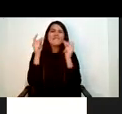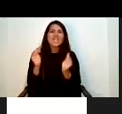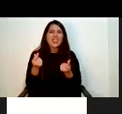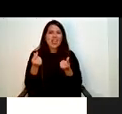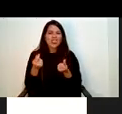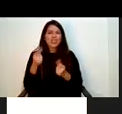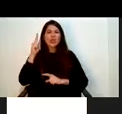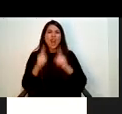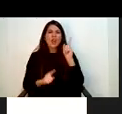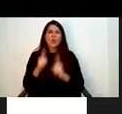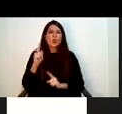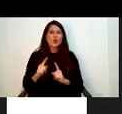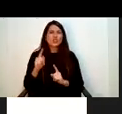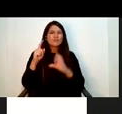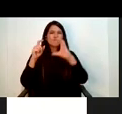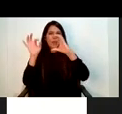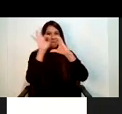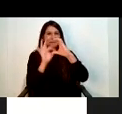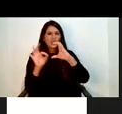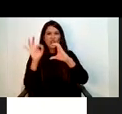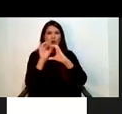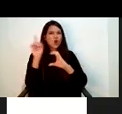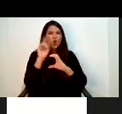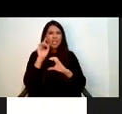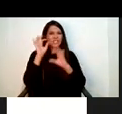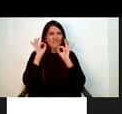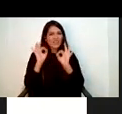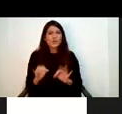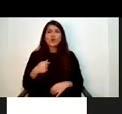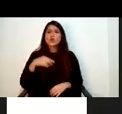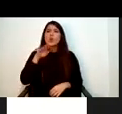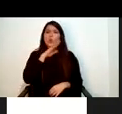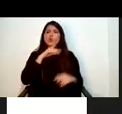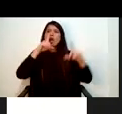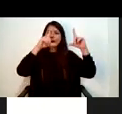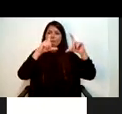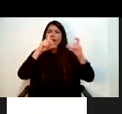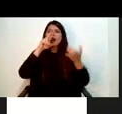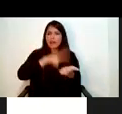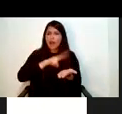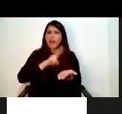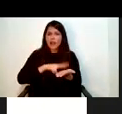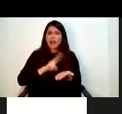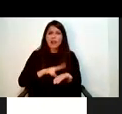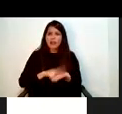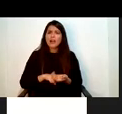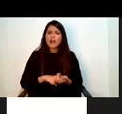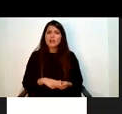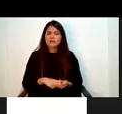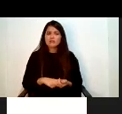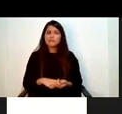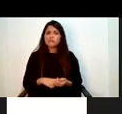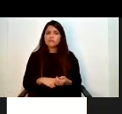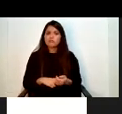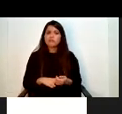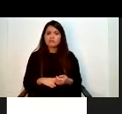es tan efectivo y lo que yo hago es ocupar imágenes reales, ¿sí? Bueno,